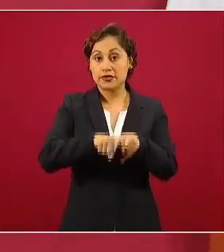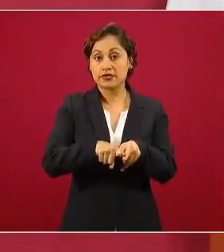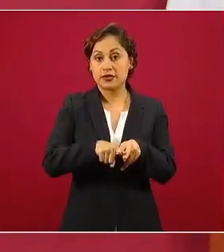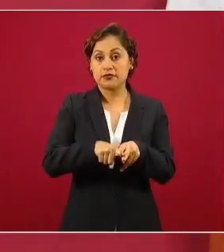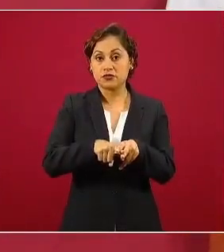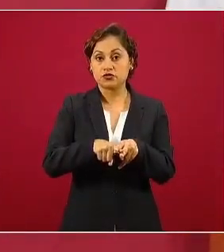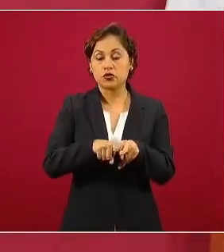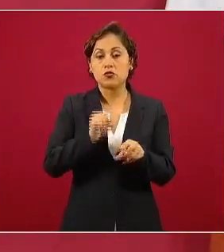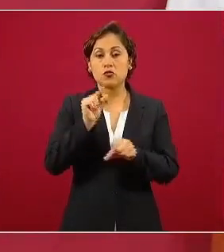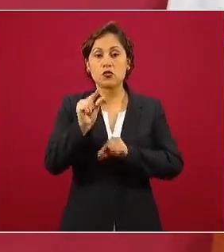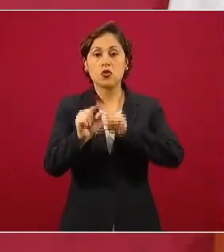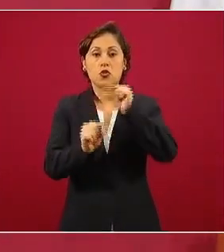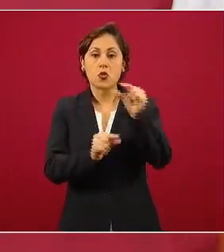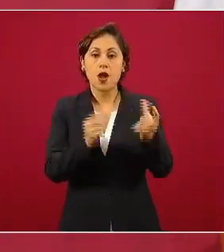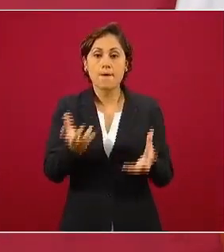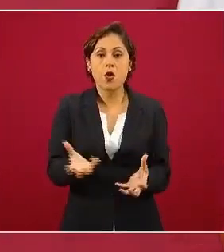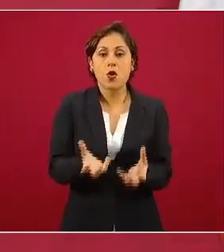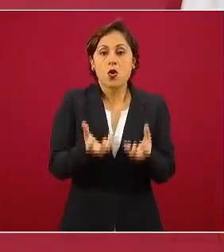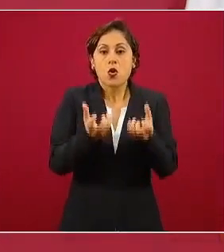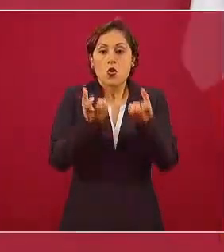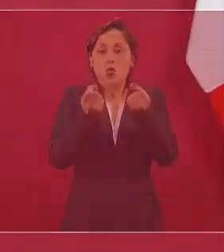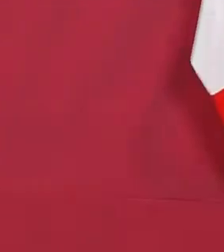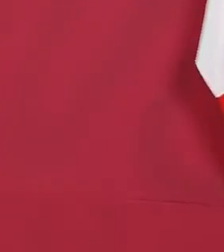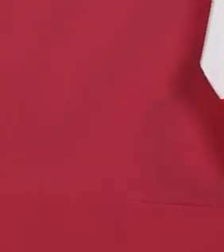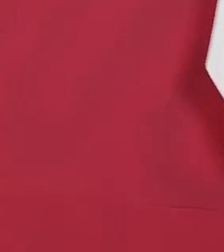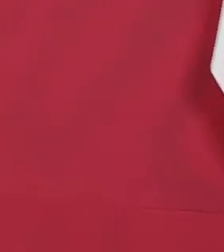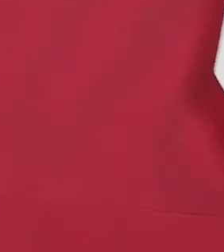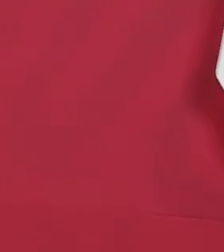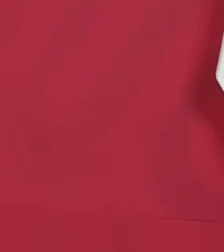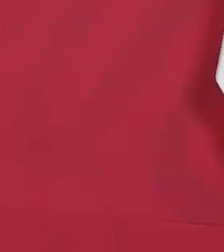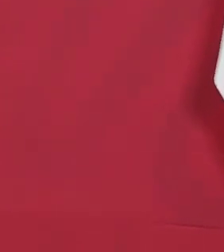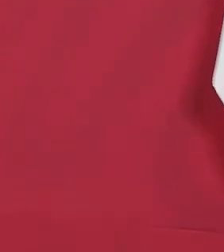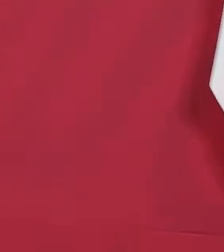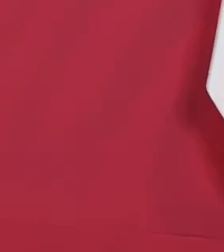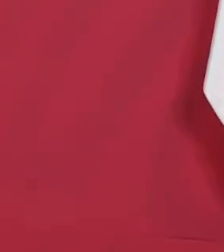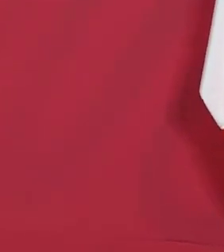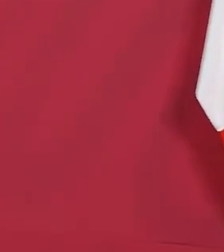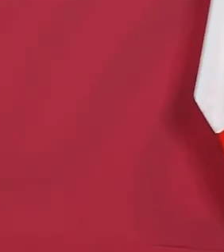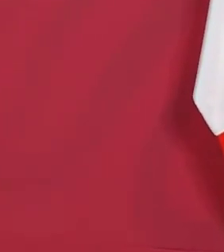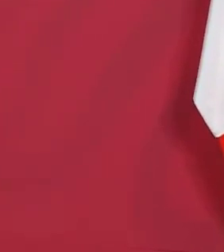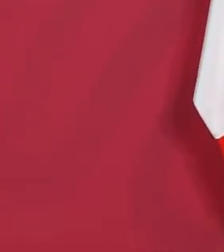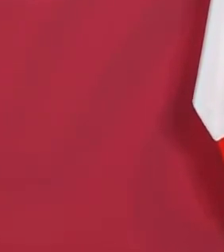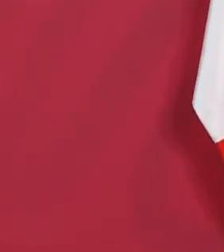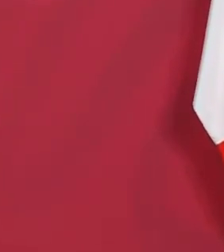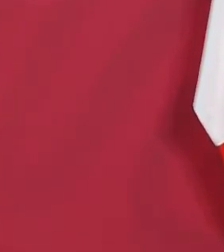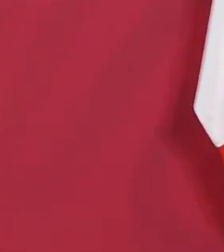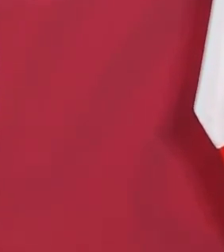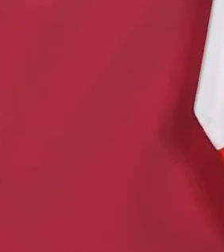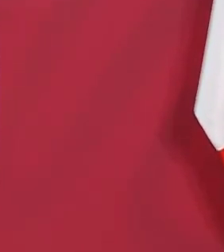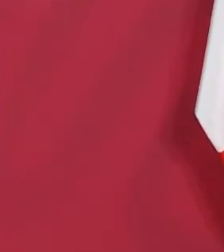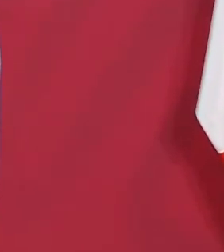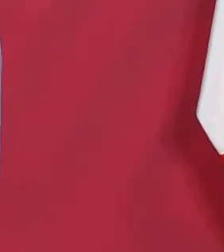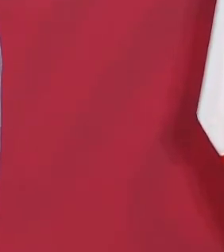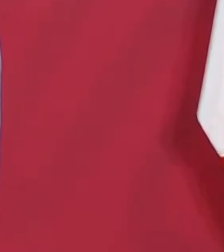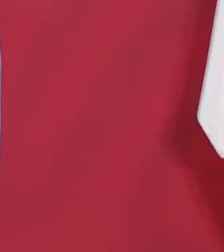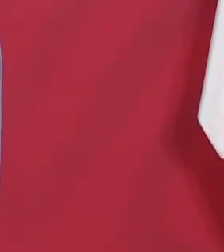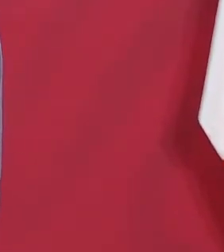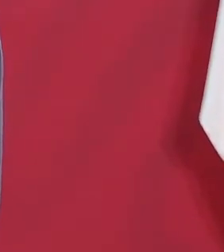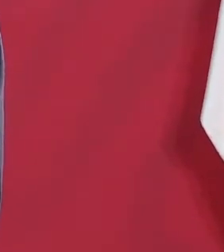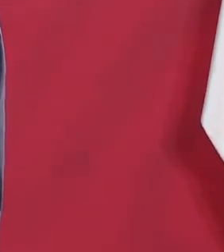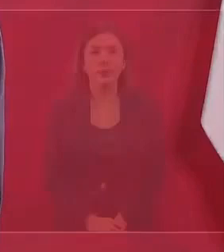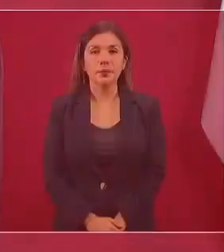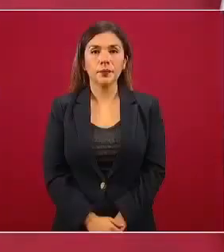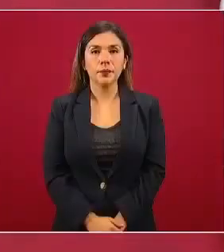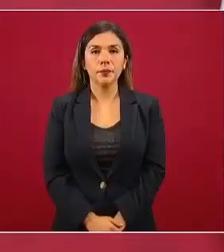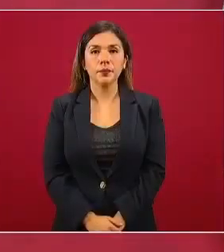a recuperar lo perdido. Entonces viene este acuerdo de la OPEP y de la no OPEP